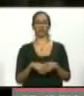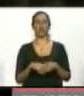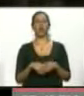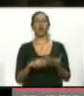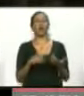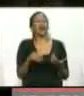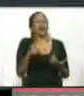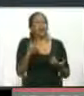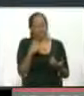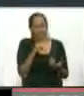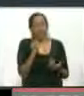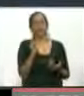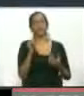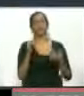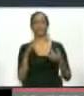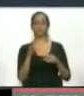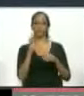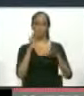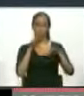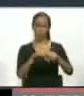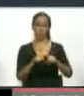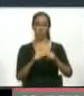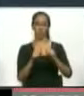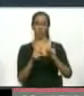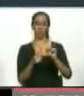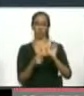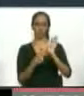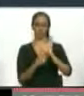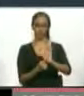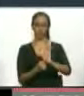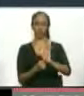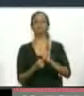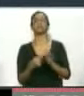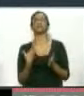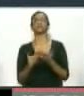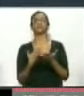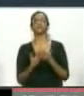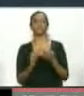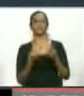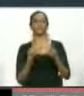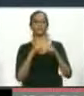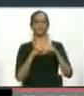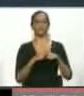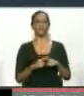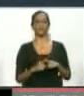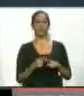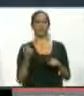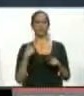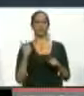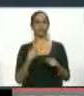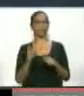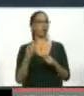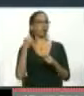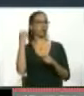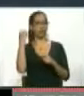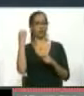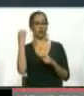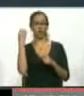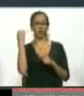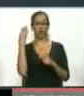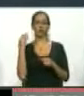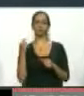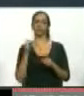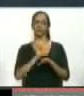indicativos los cupos indicativos son partidas presupuestarias de las que disponen los congresistas para distribuir en las